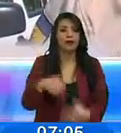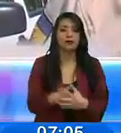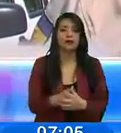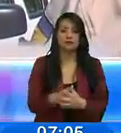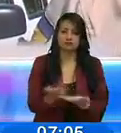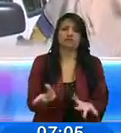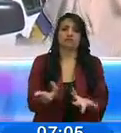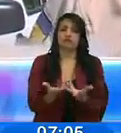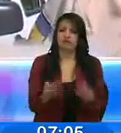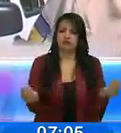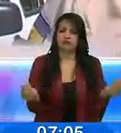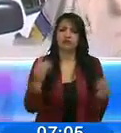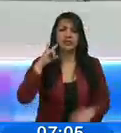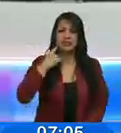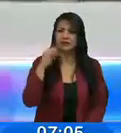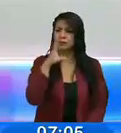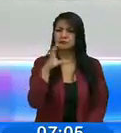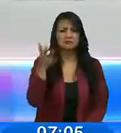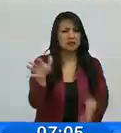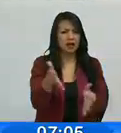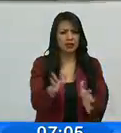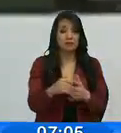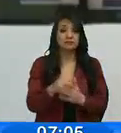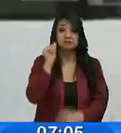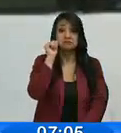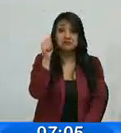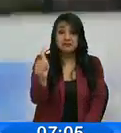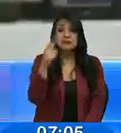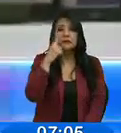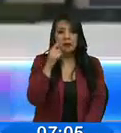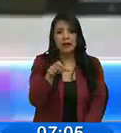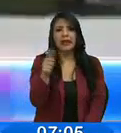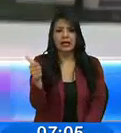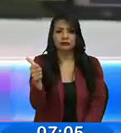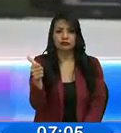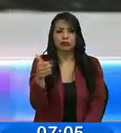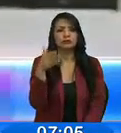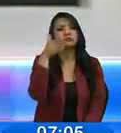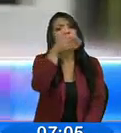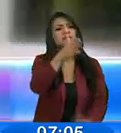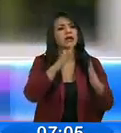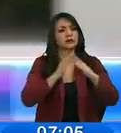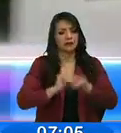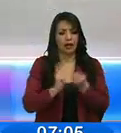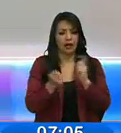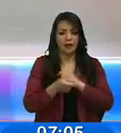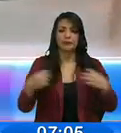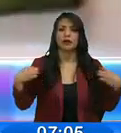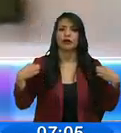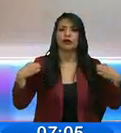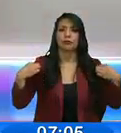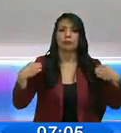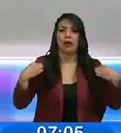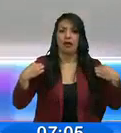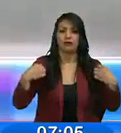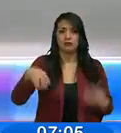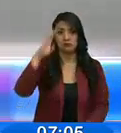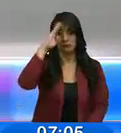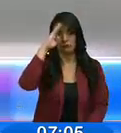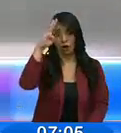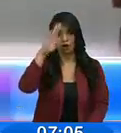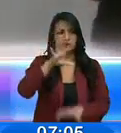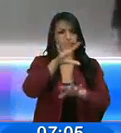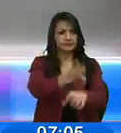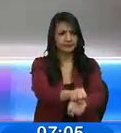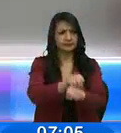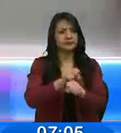estaba la niña como desaparecida. Al siguiente día el padrastro se asomó a cambiarse de ropa, momento que fue aprovechado por los policías para indagar